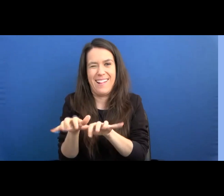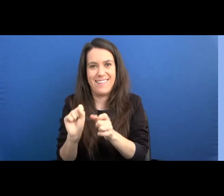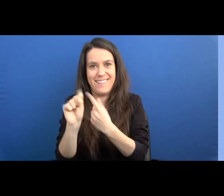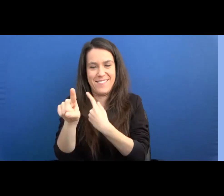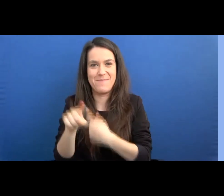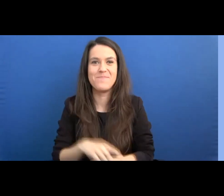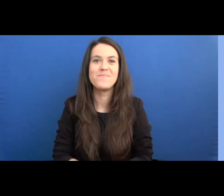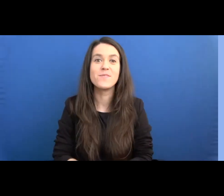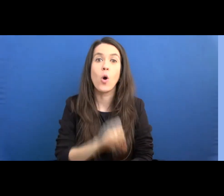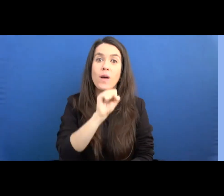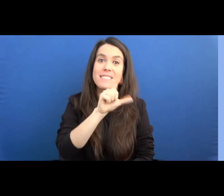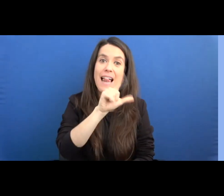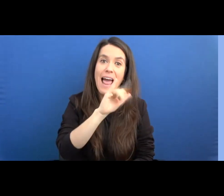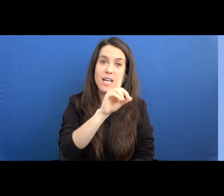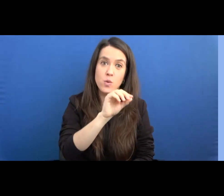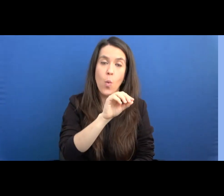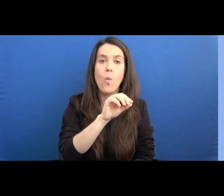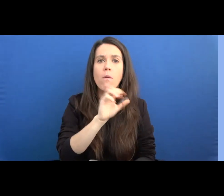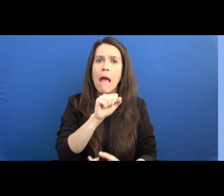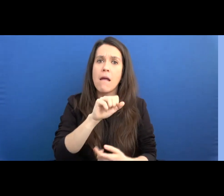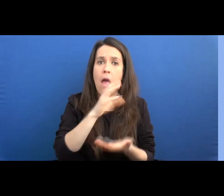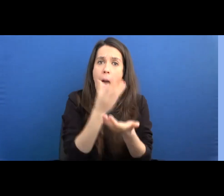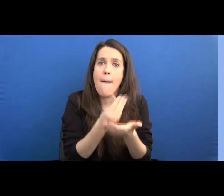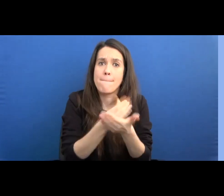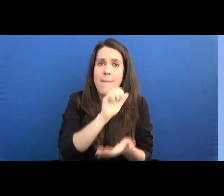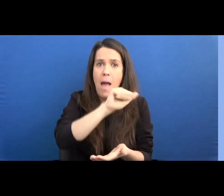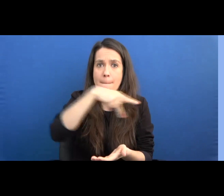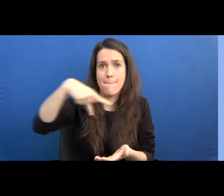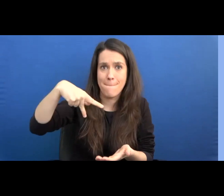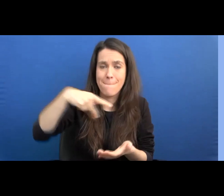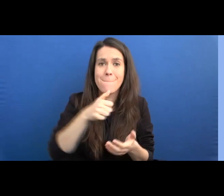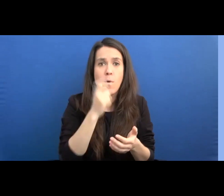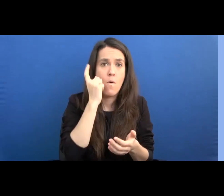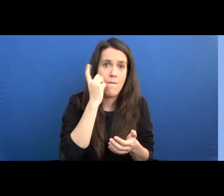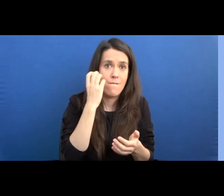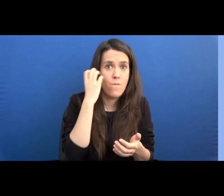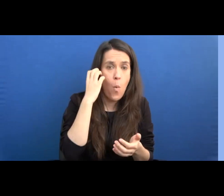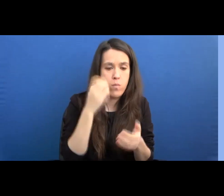respuestas. Así es que Slido es sí una aplicación